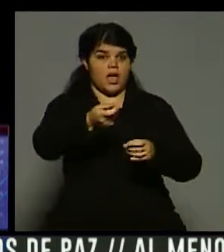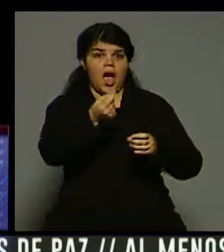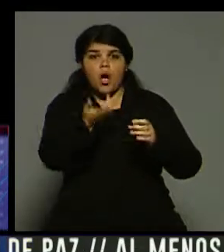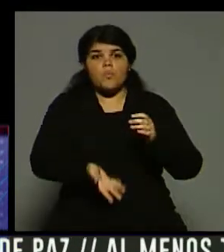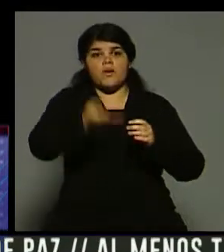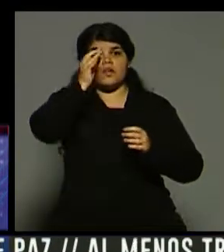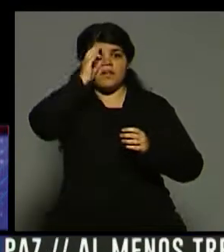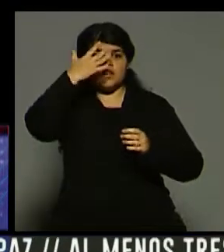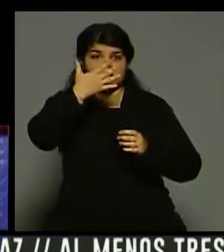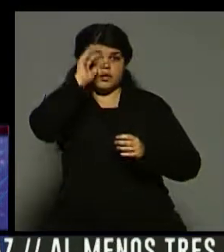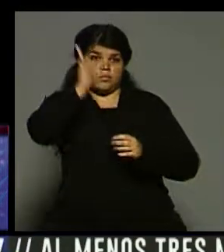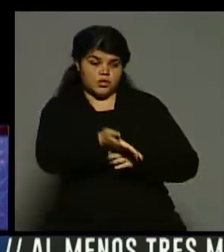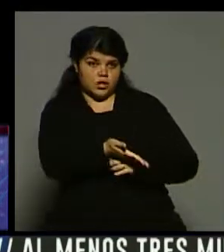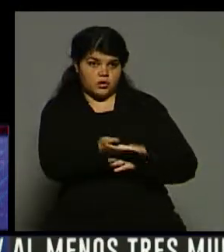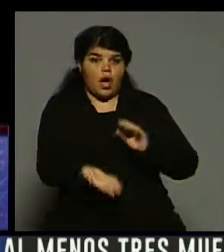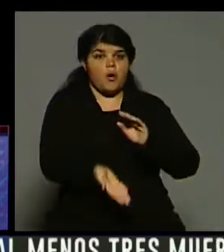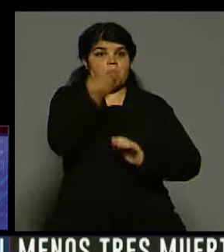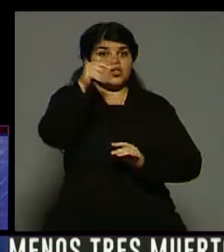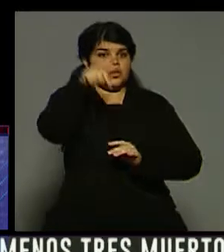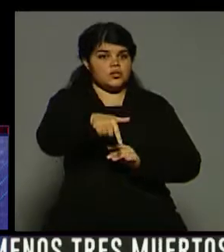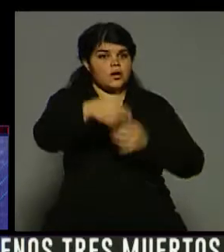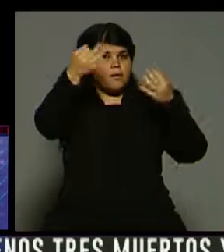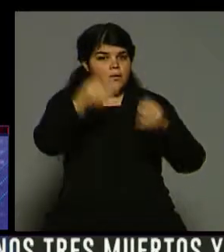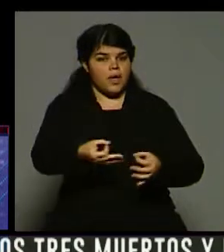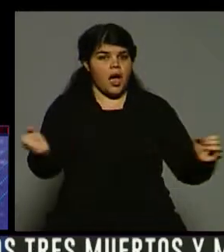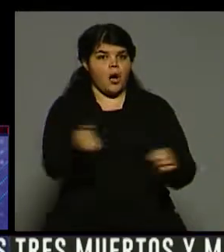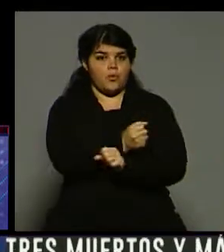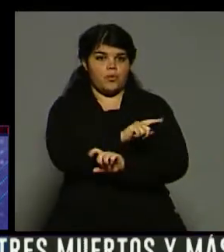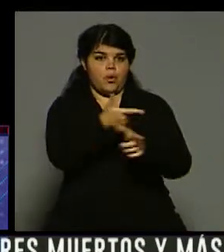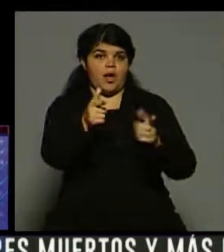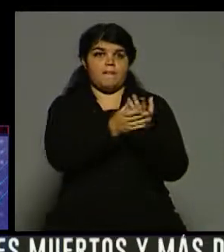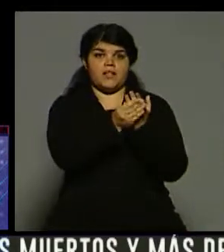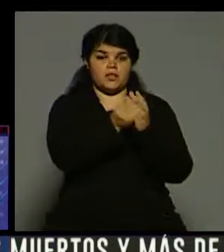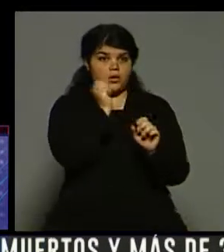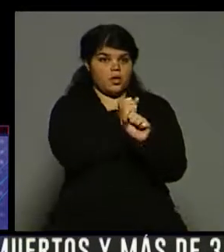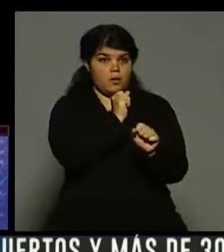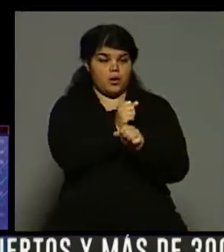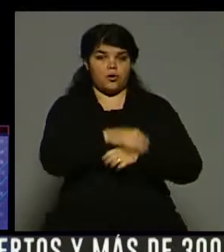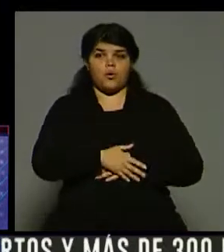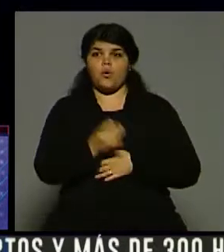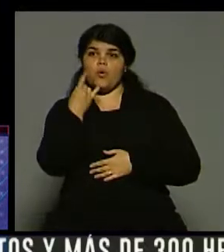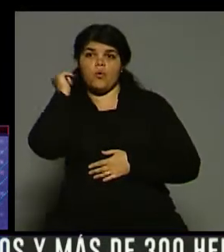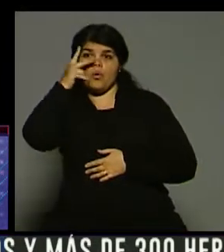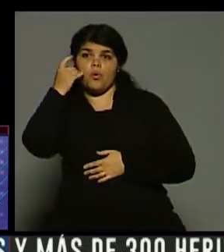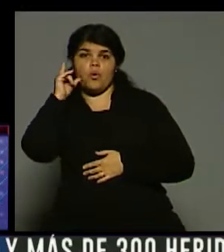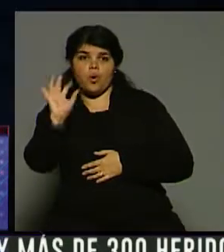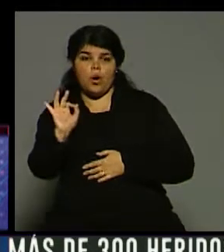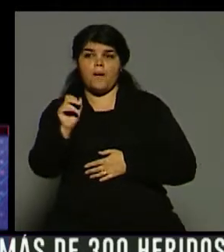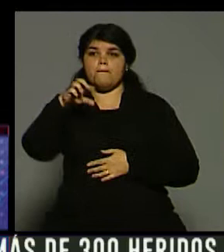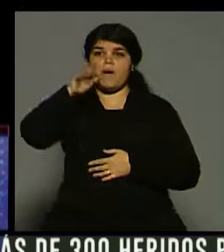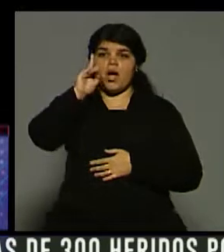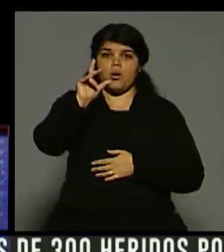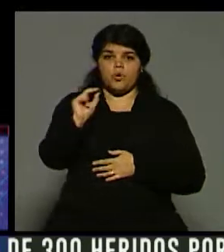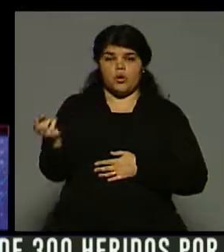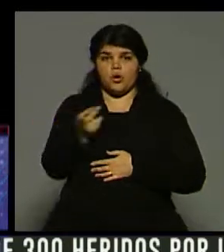del 25%, lo que aún no ha sido homologado por el Ministerio de Trabajo. Hugo y Pablo Moyano realizaron una conferencia de